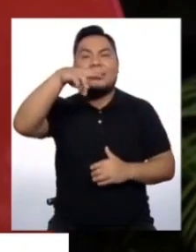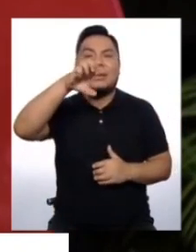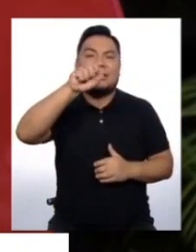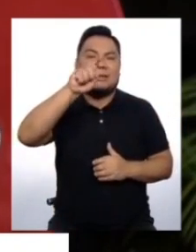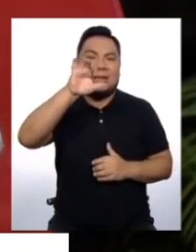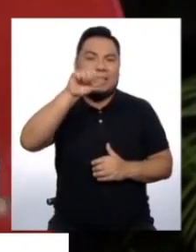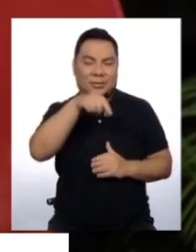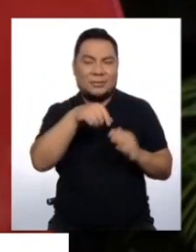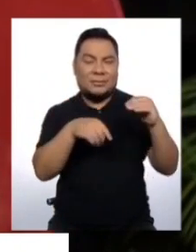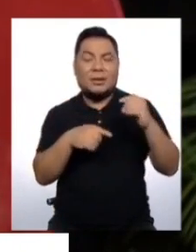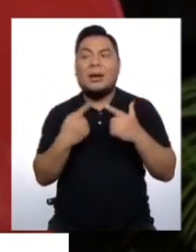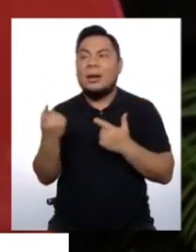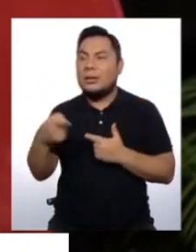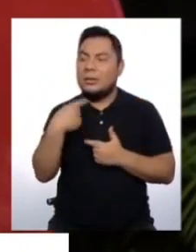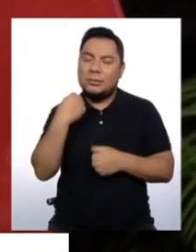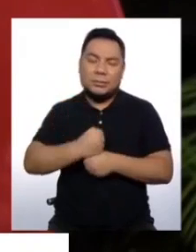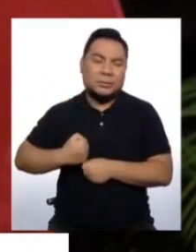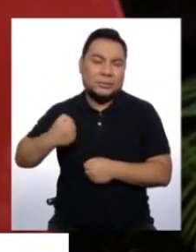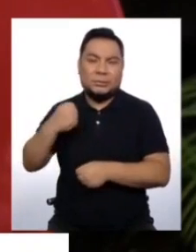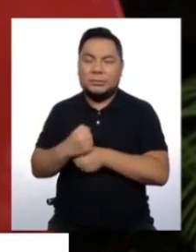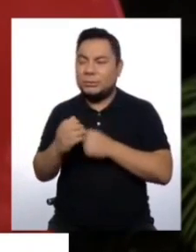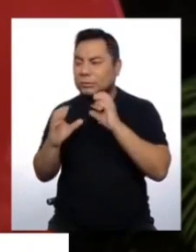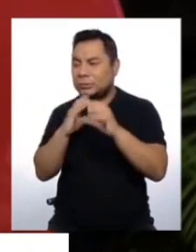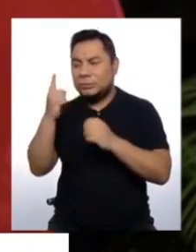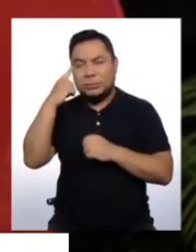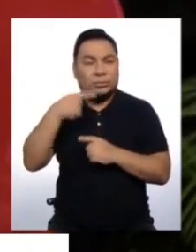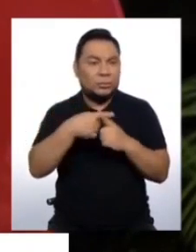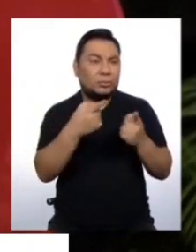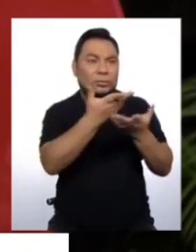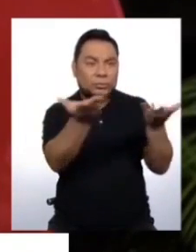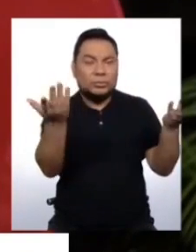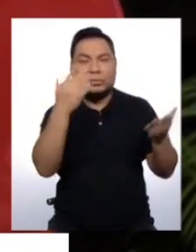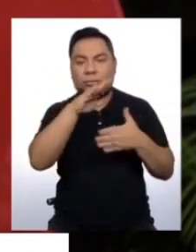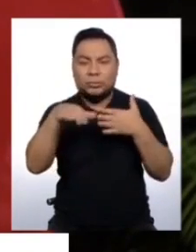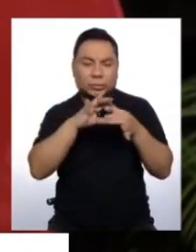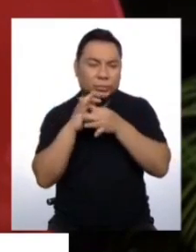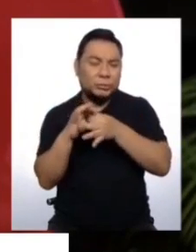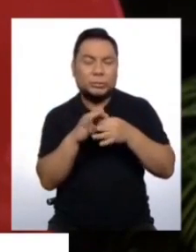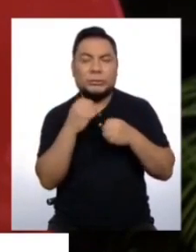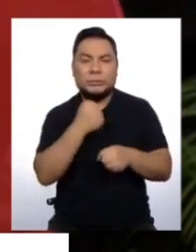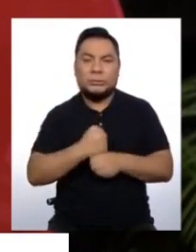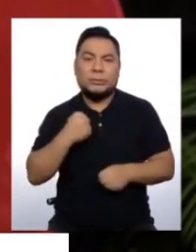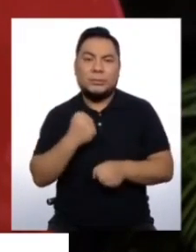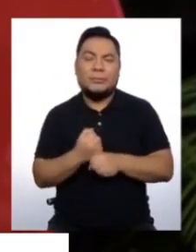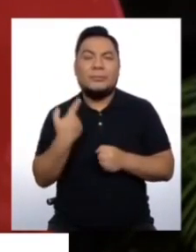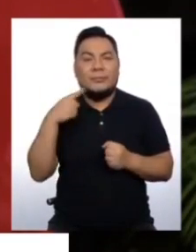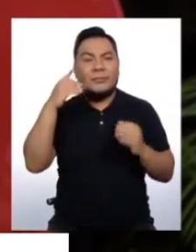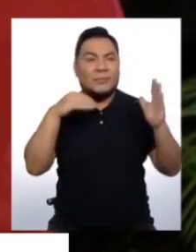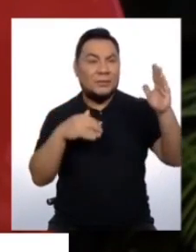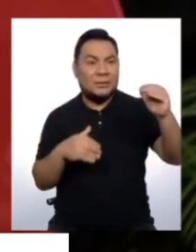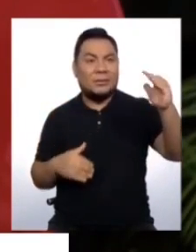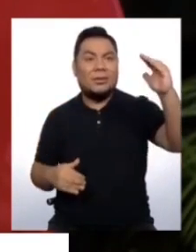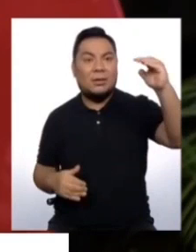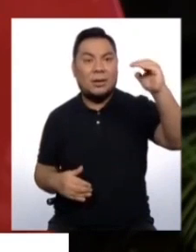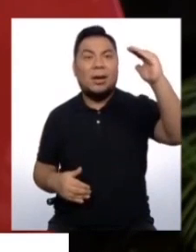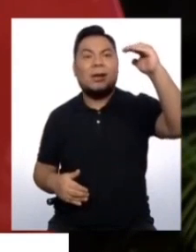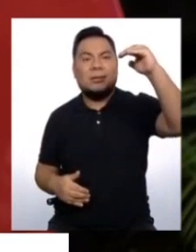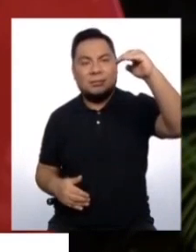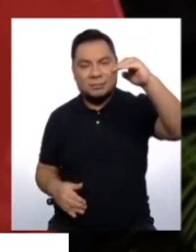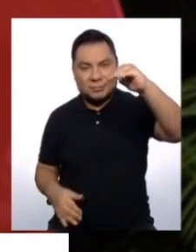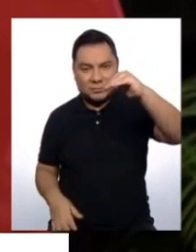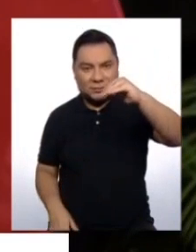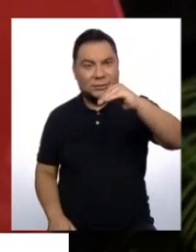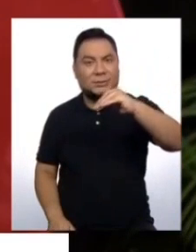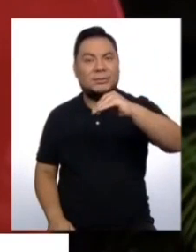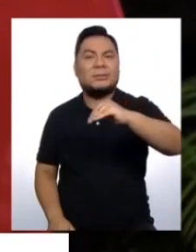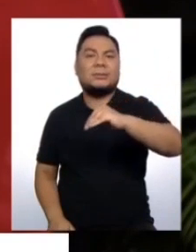están las medidas, y para eso estamos conversando con ustedes de manera conjunta, es lograr la